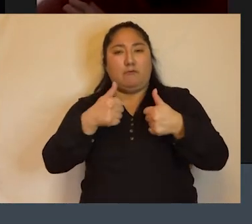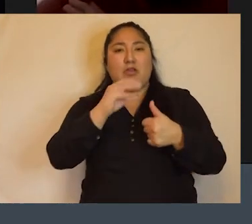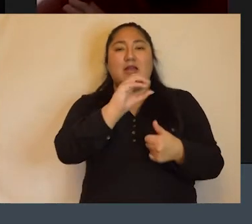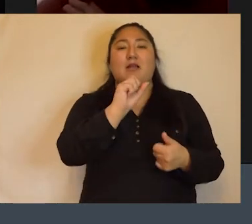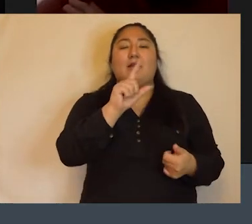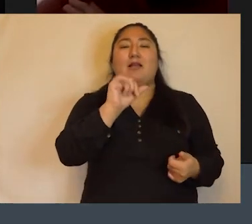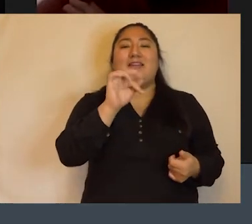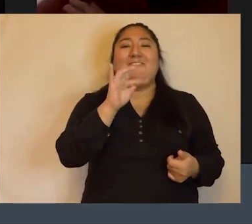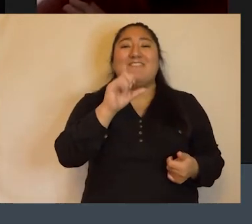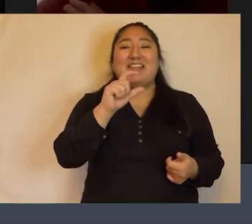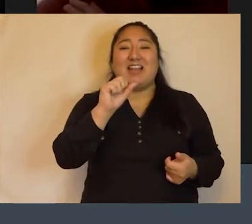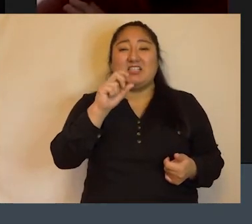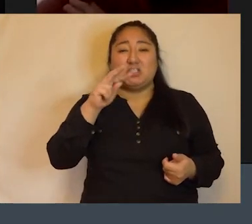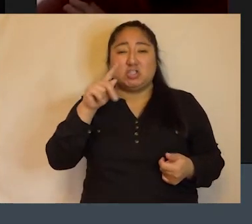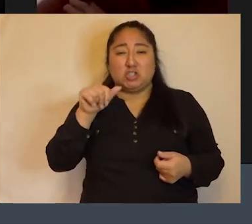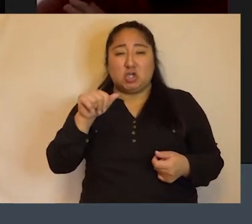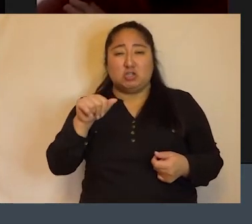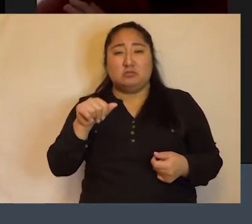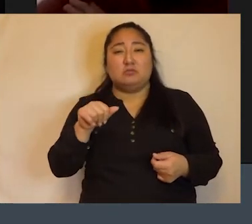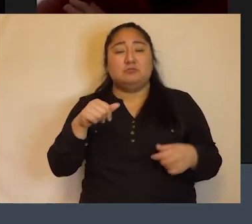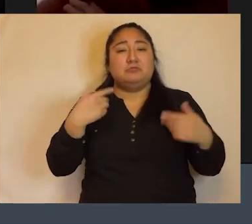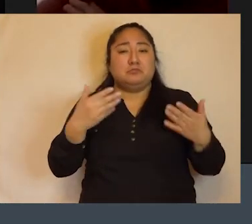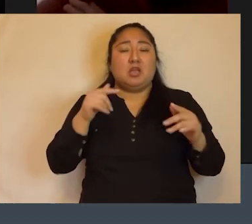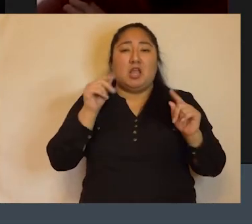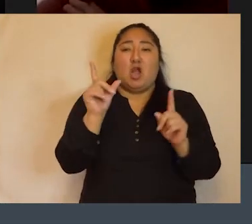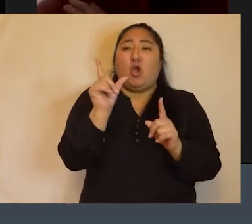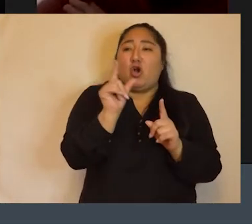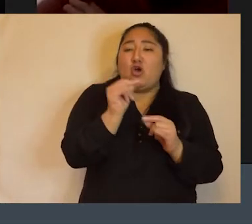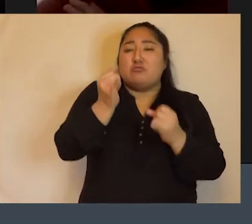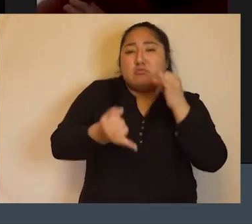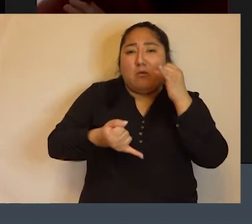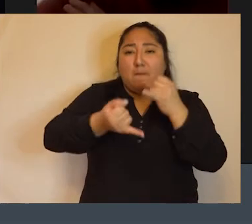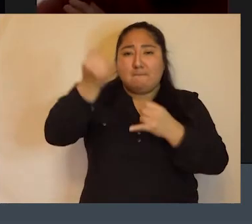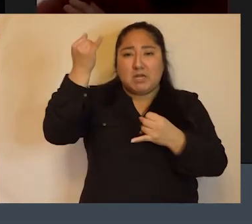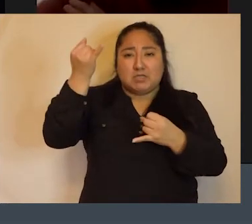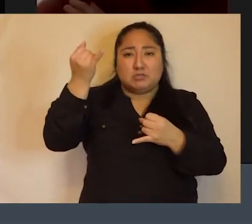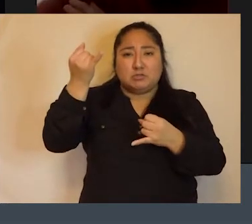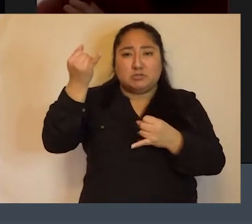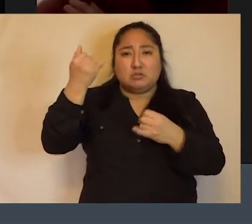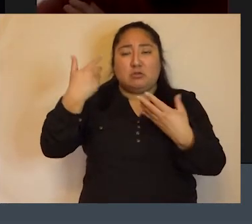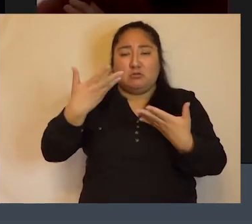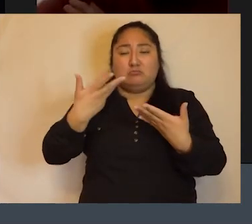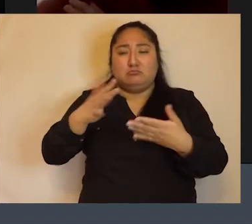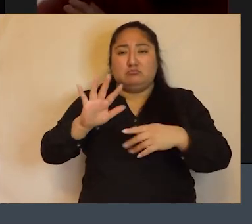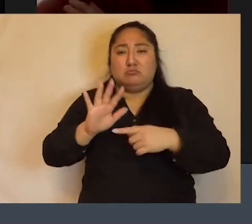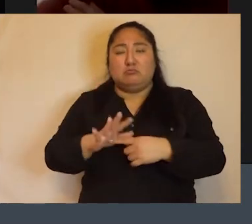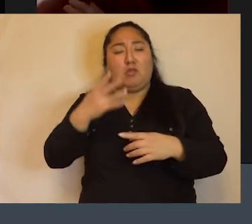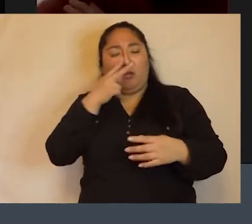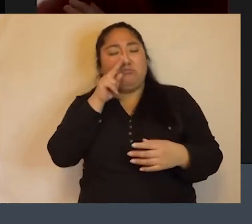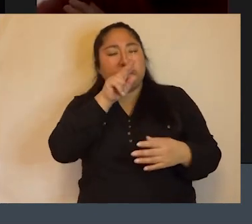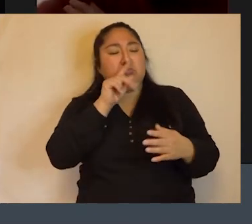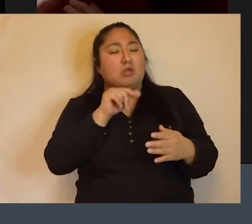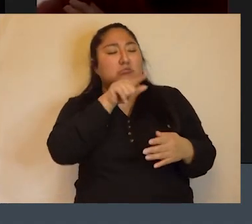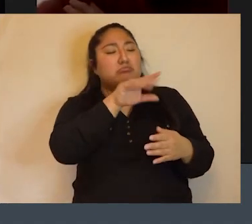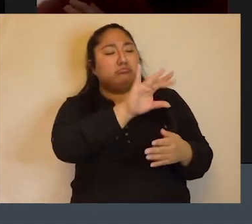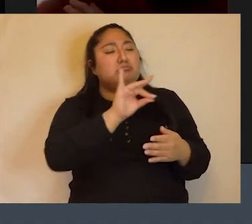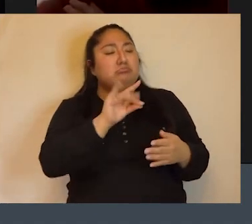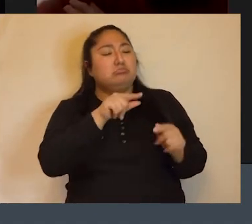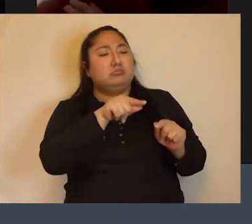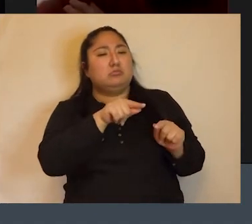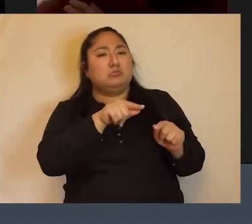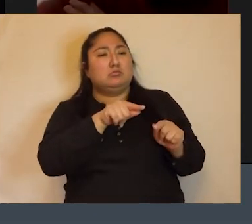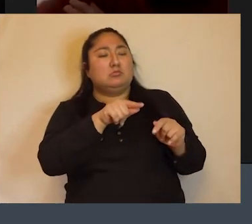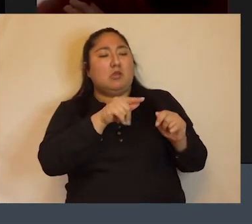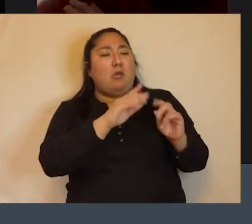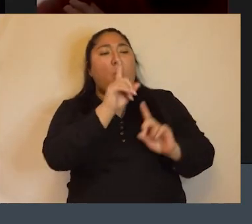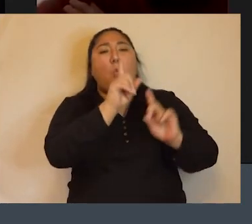buena calificación de riesgo, son rentabilidades que en el corto plazo van a ser más atractivas que tenerlo depositado